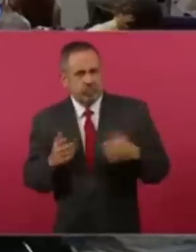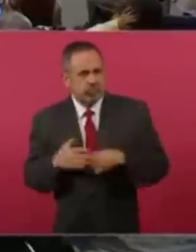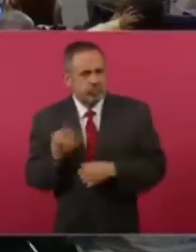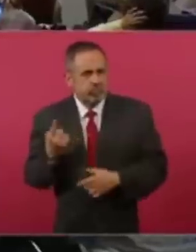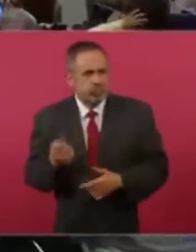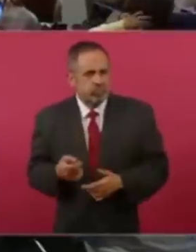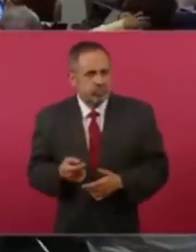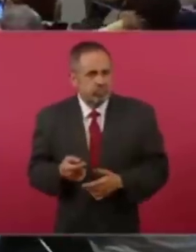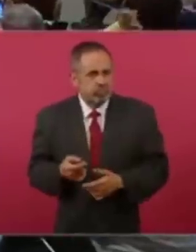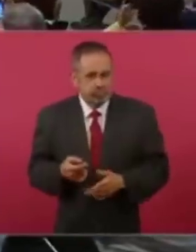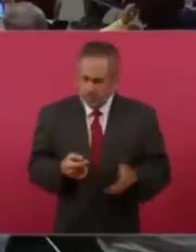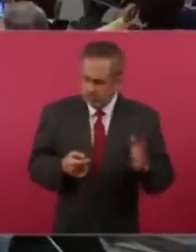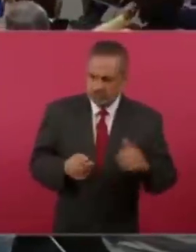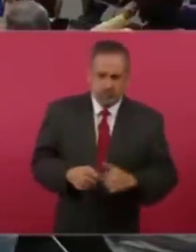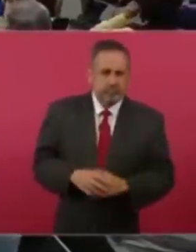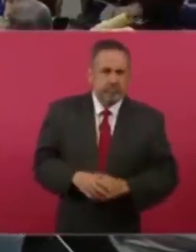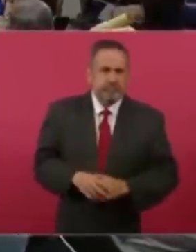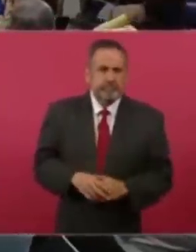Y ya lo